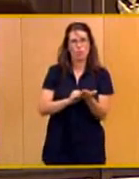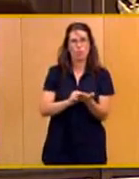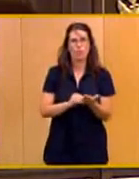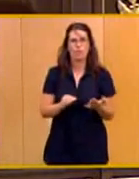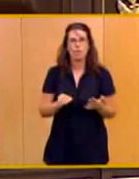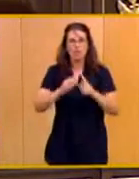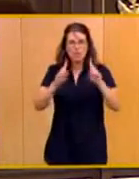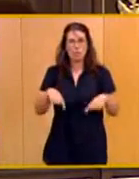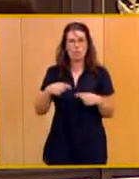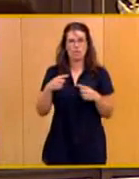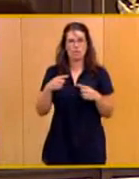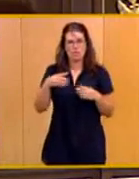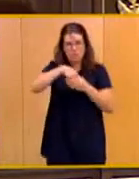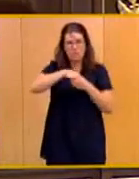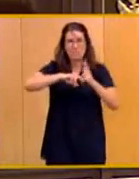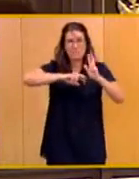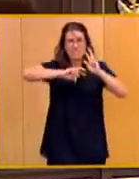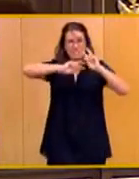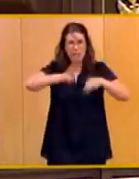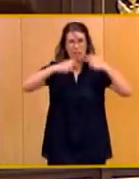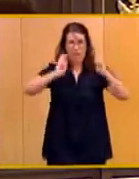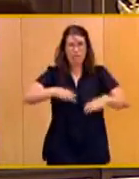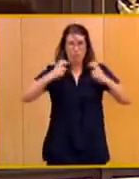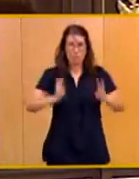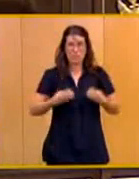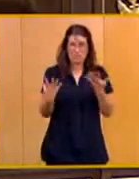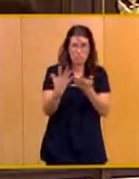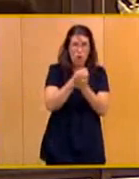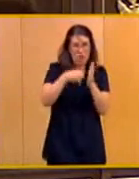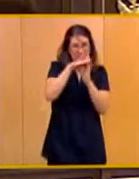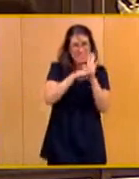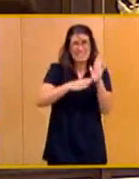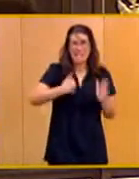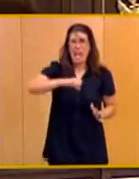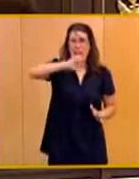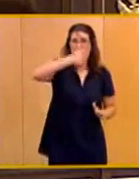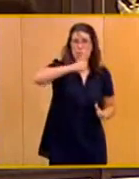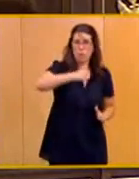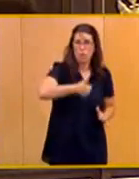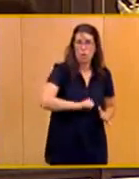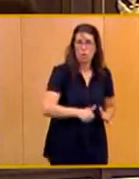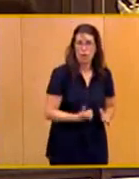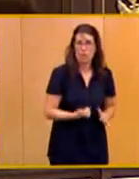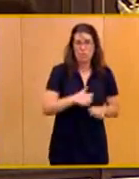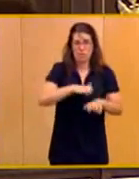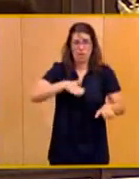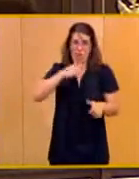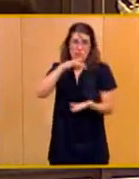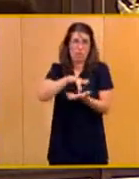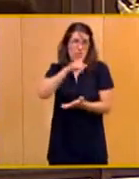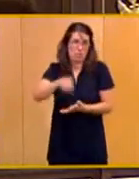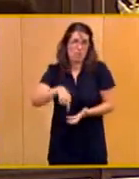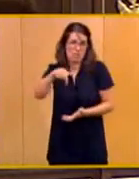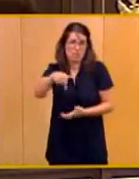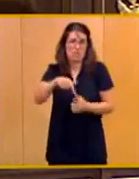amplio paquete de reformas que están aprobadas, que en gran medida están en esta Cámara para su discusión